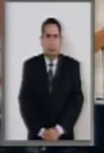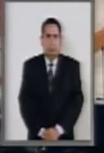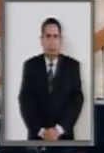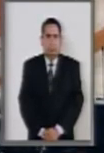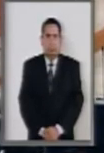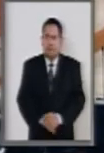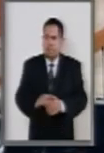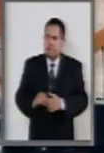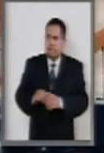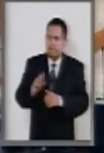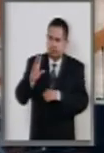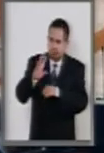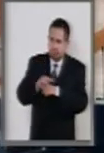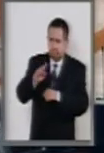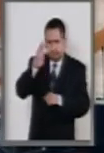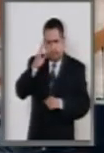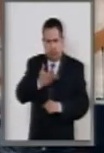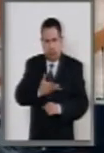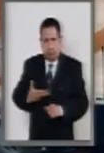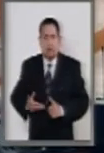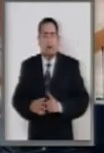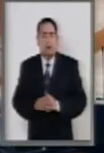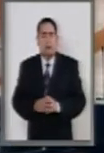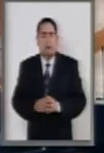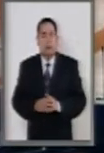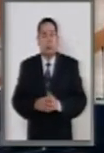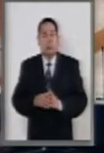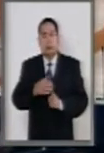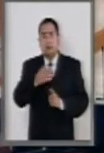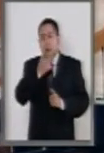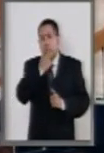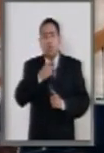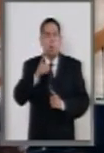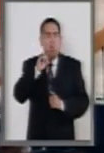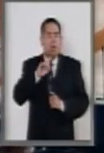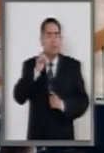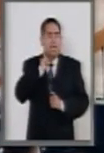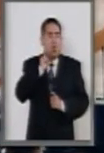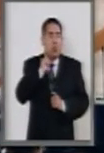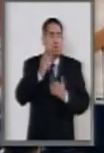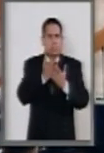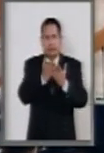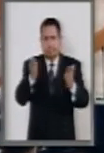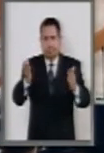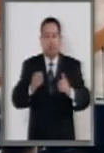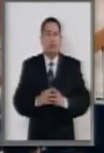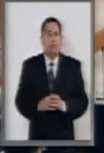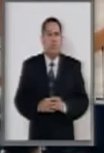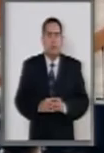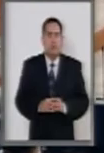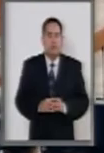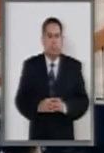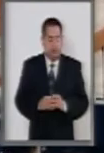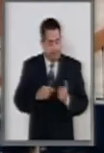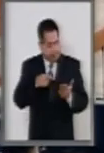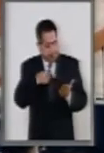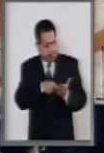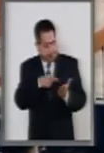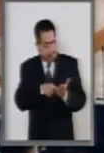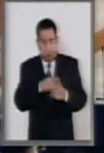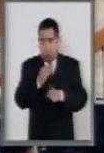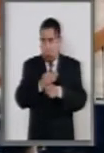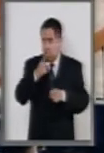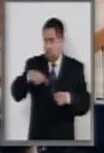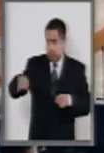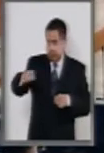Con su venia, señor presidente, señoras senadoras, señores senadores, la minuta que estamos a punto